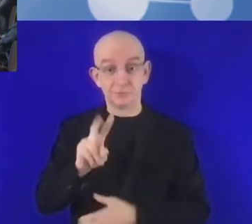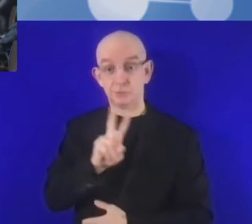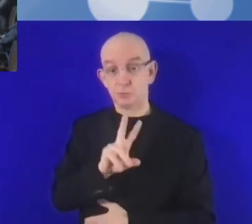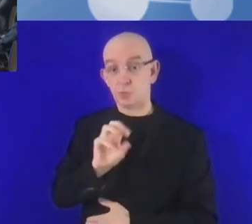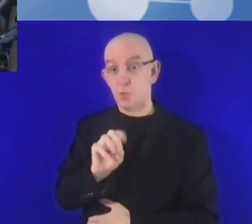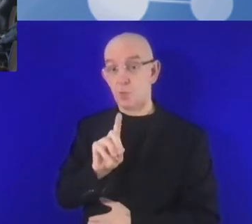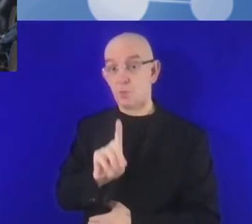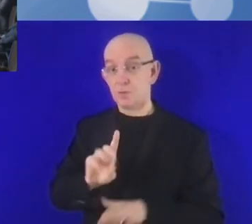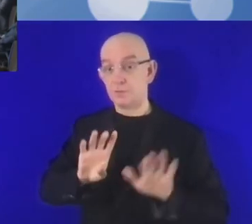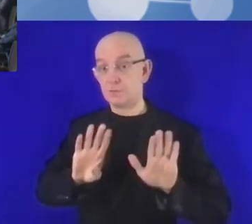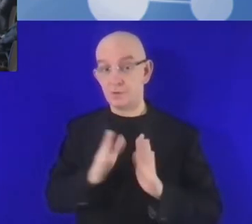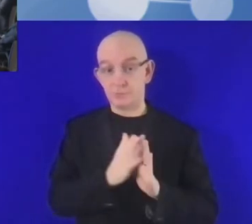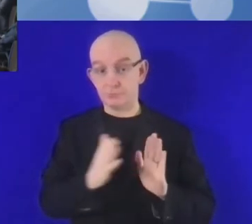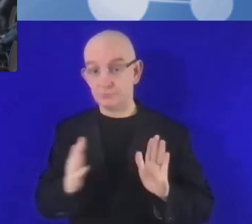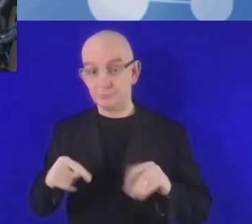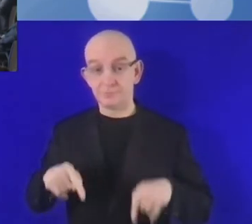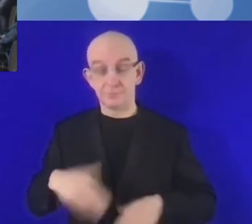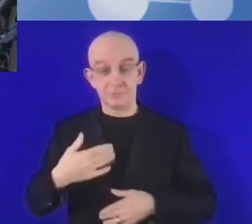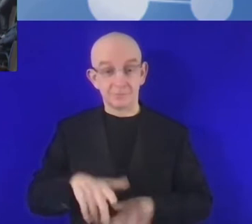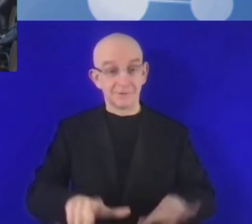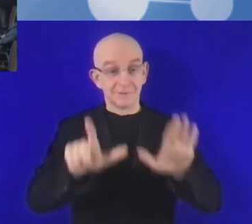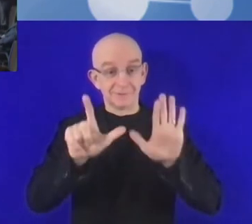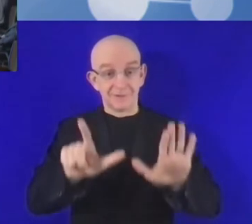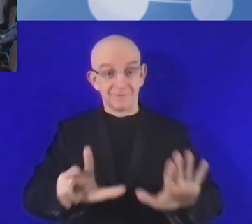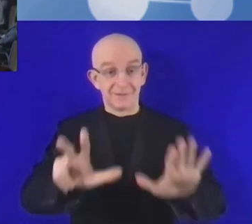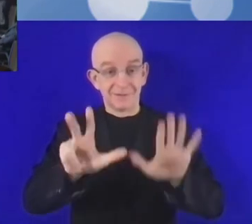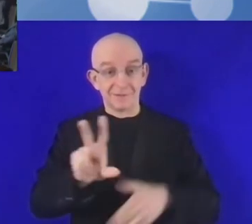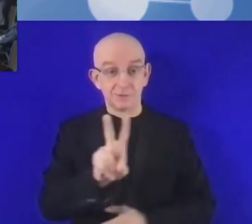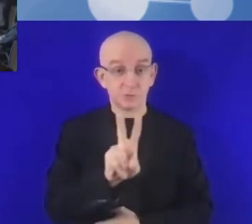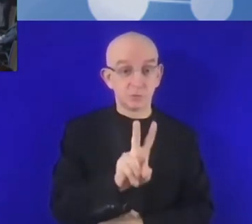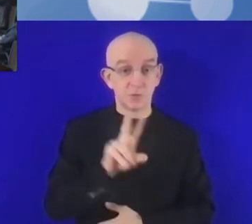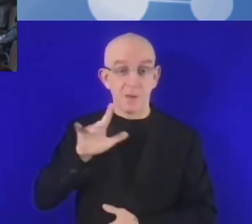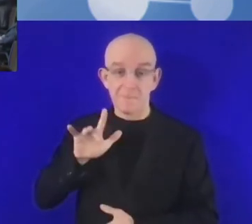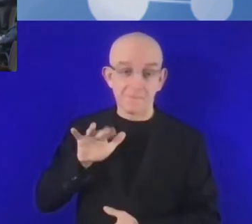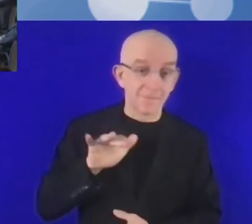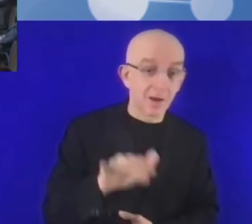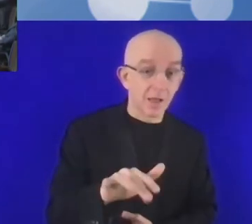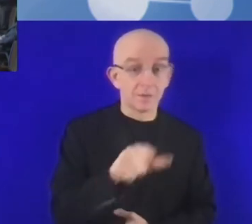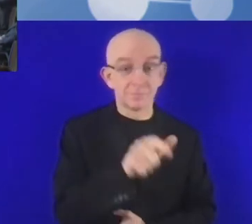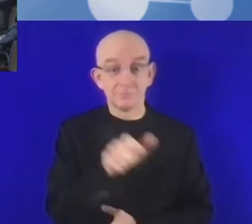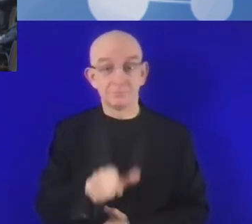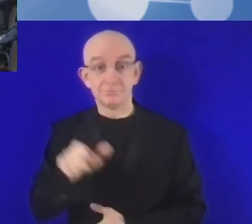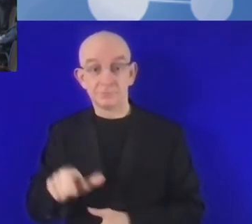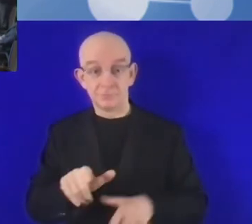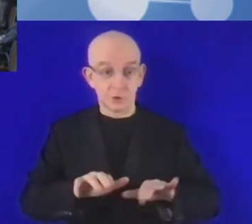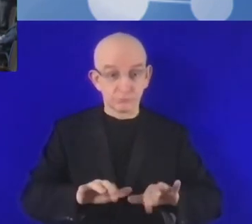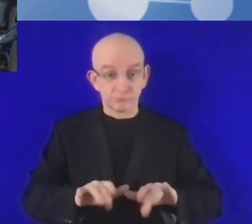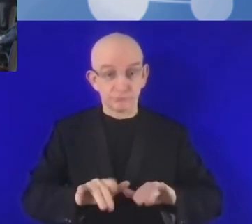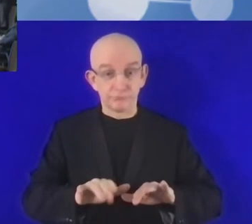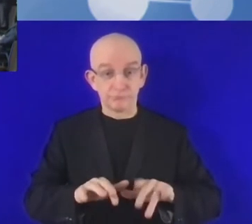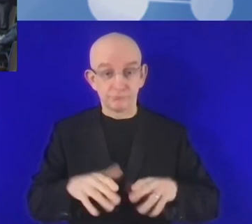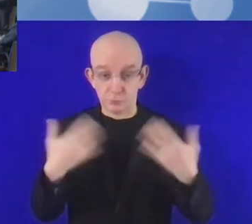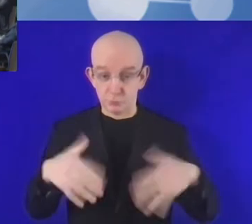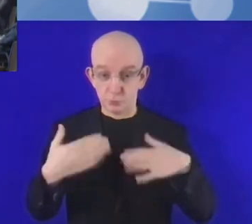el futuro de Internet. Y dichas decisiones cambiarán la manera en que utilizamos